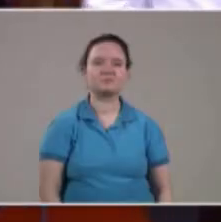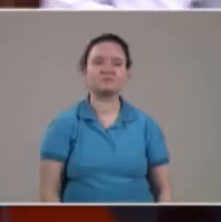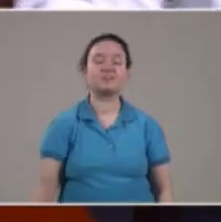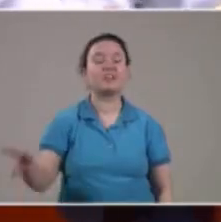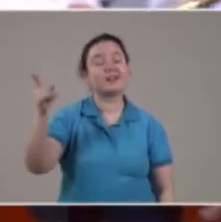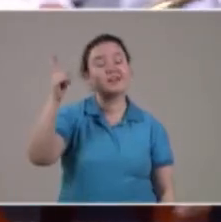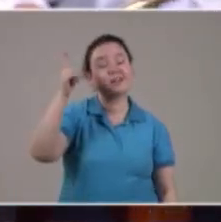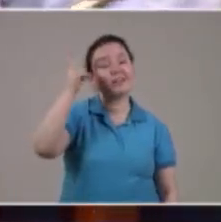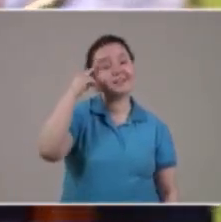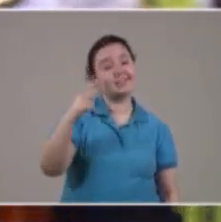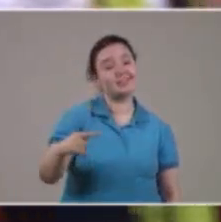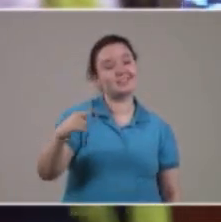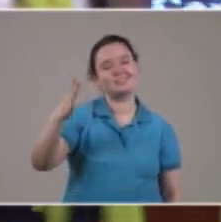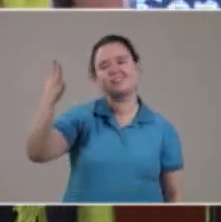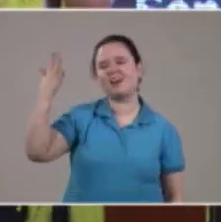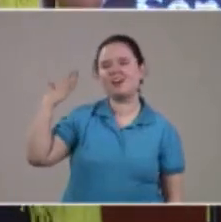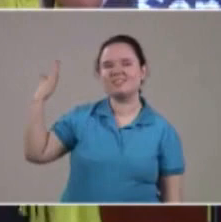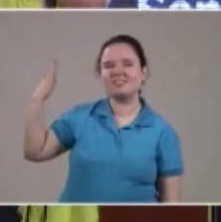Días antiguos,